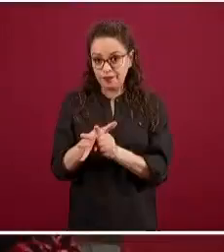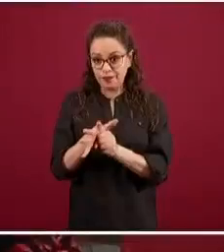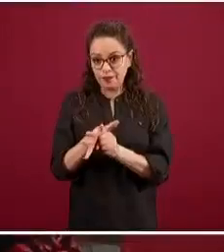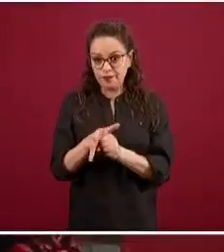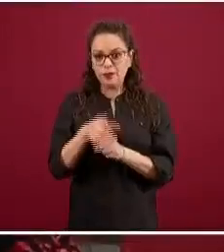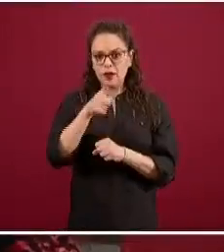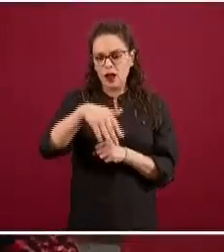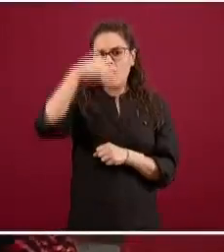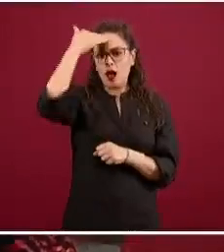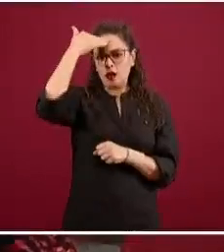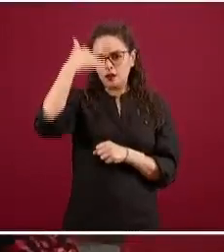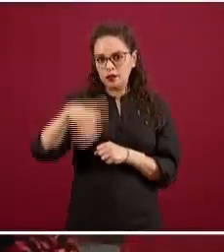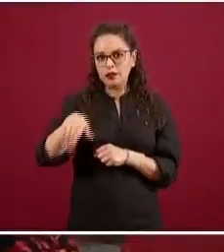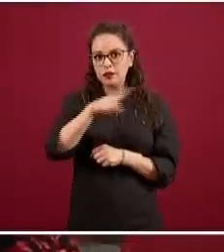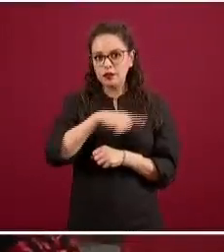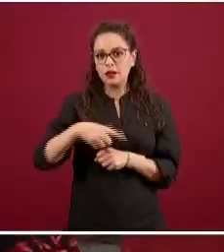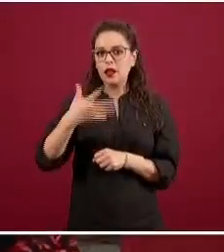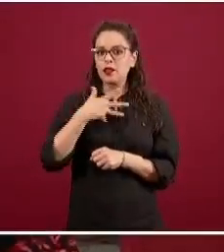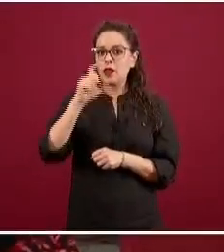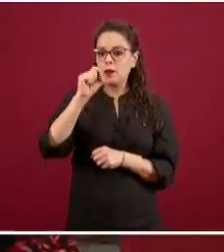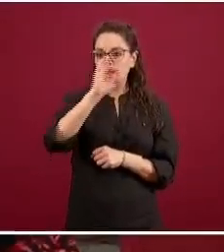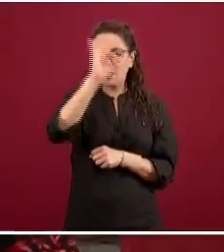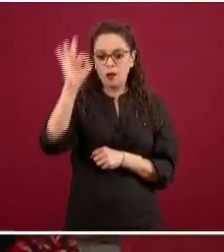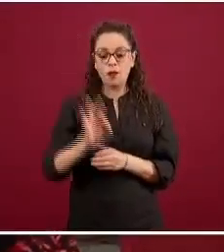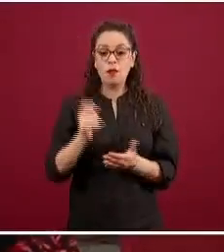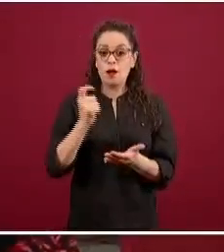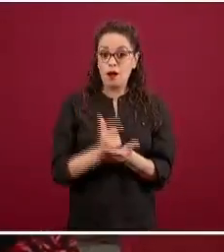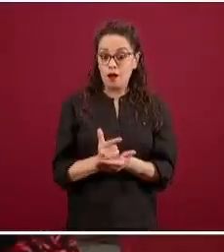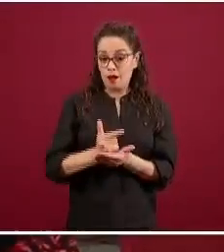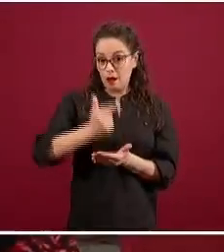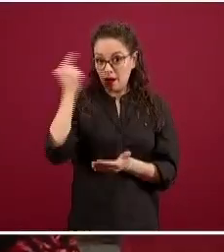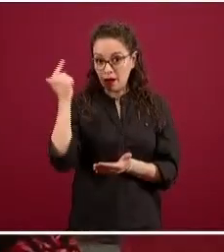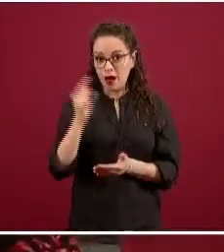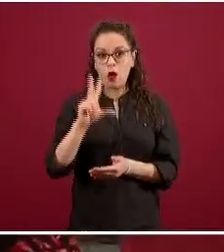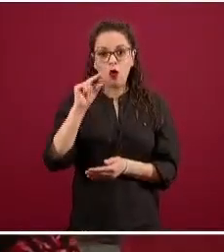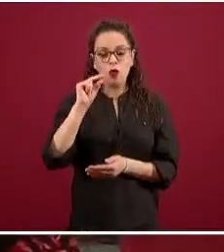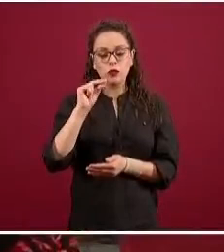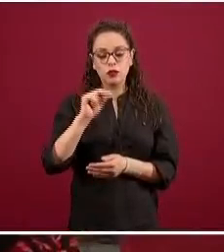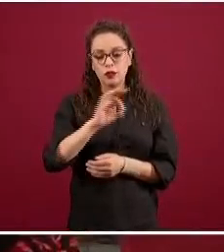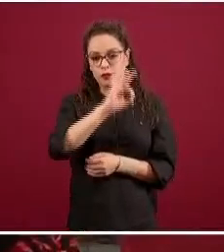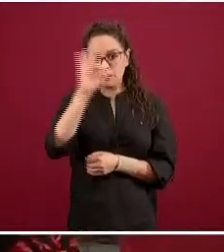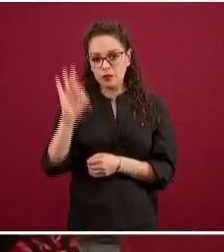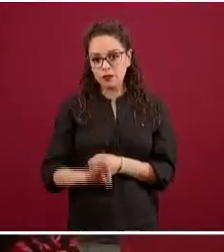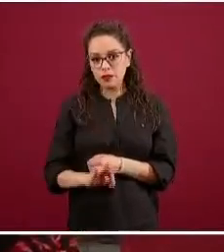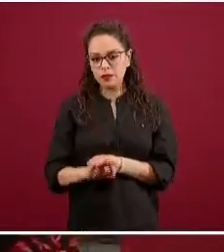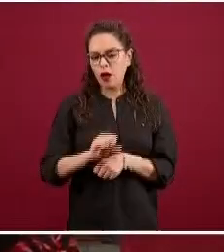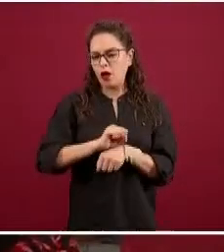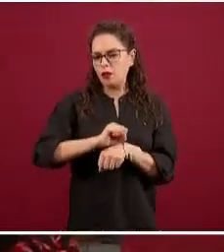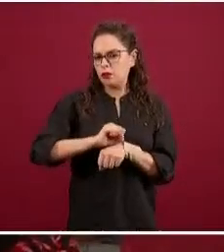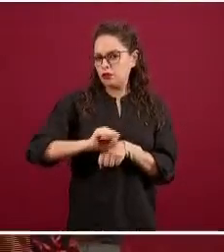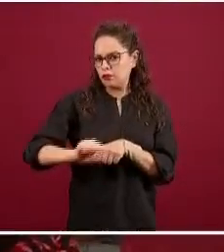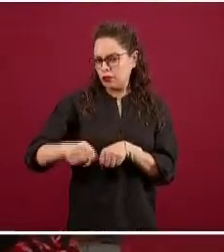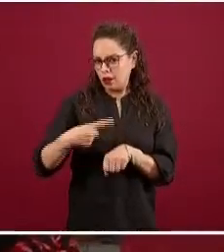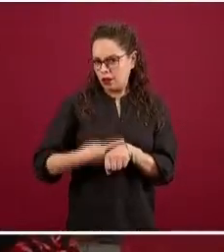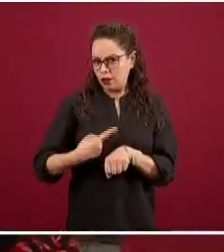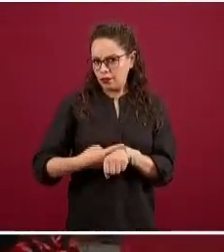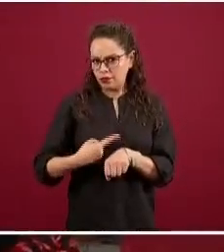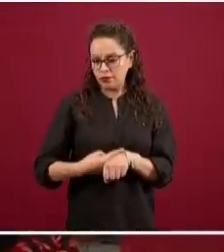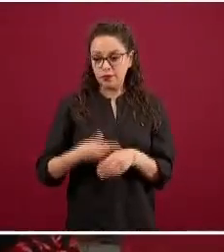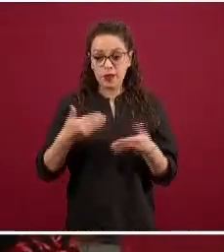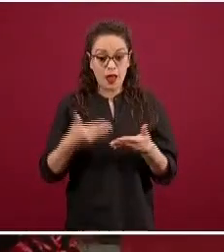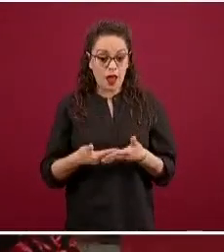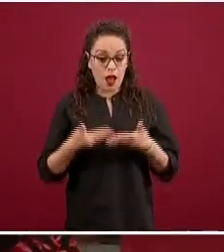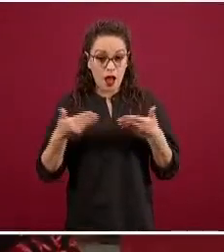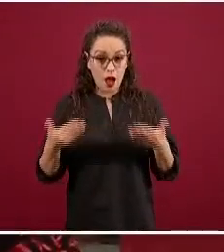en 20% graves, 80% leves. Y ahora no necesariamente